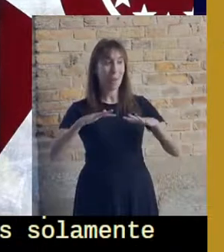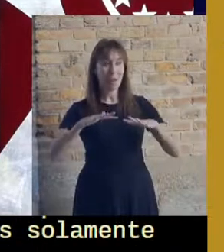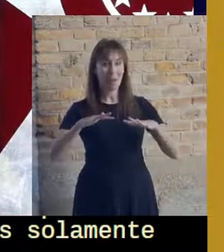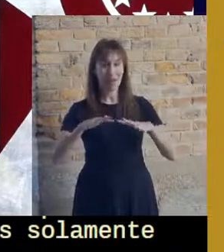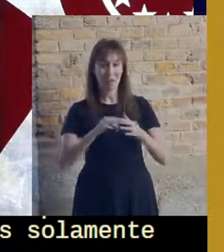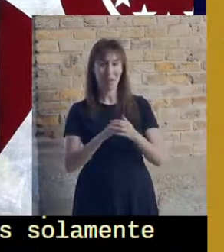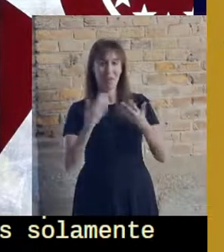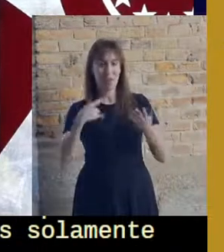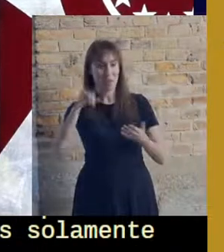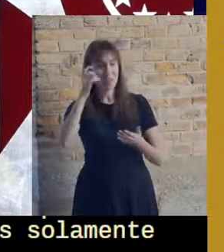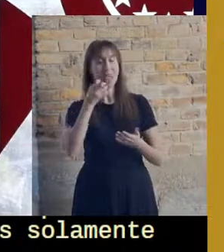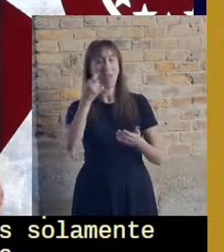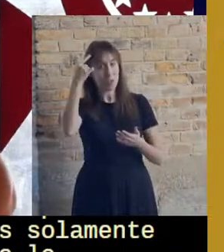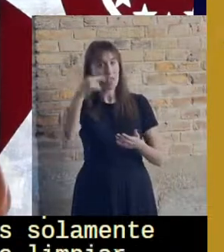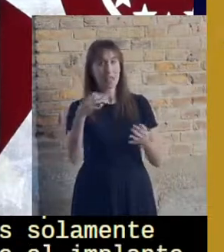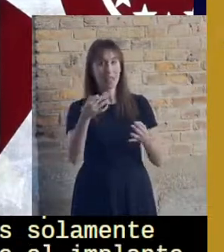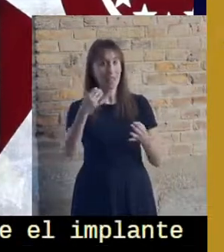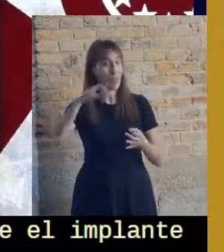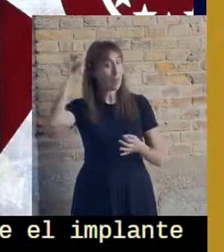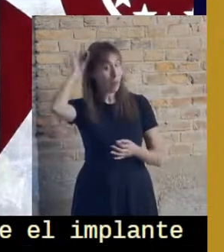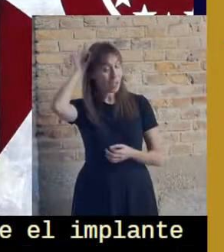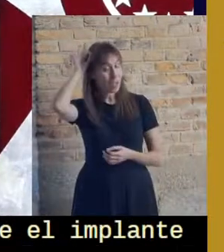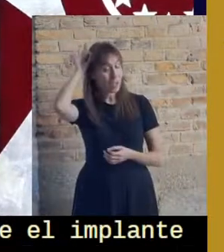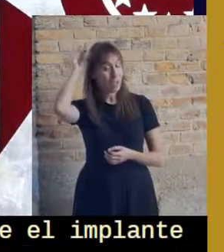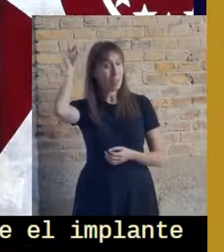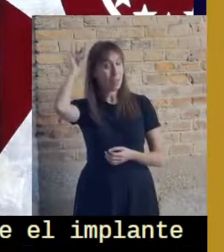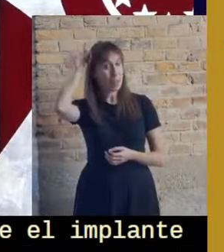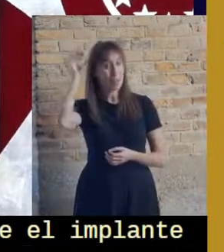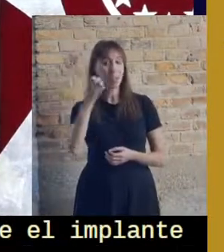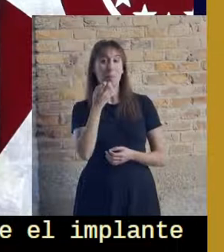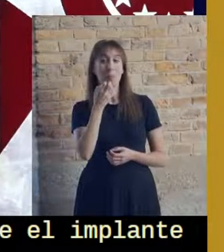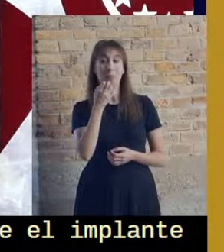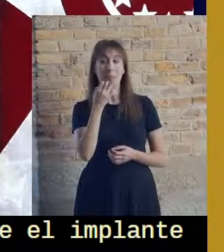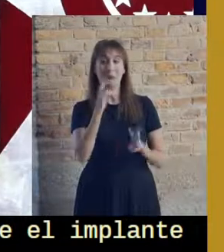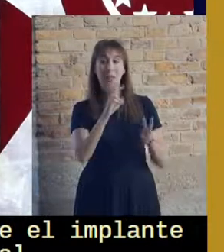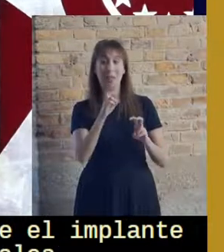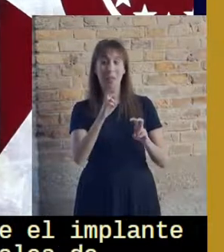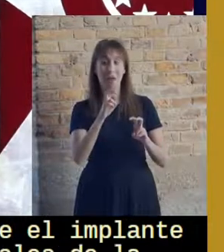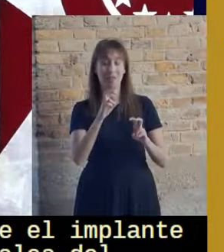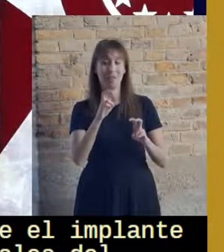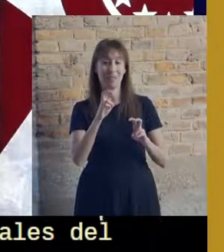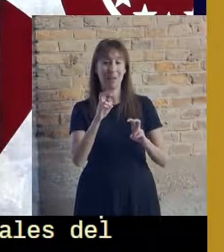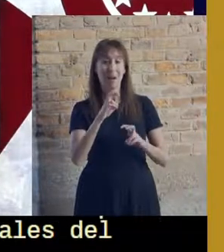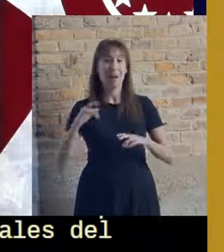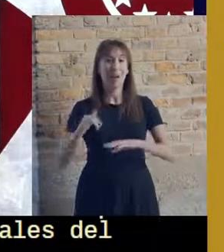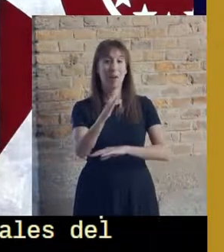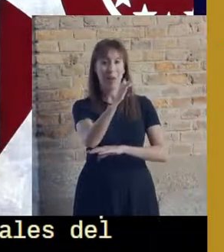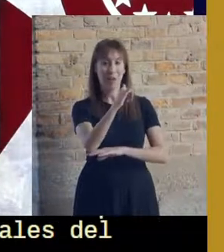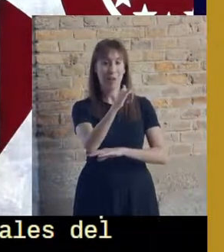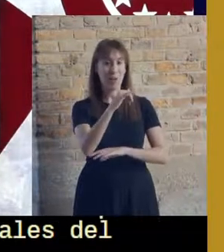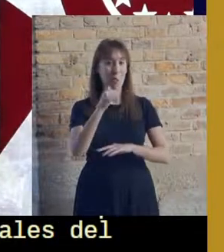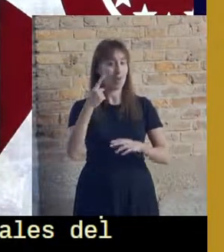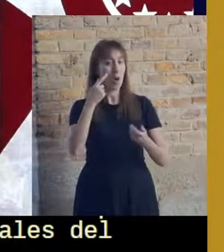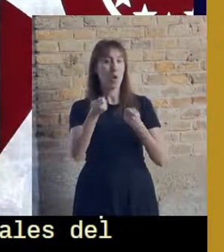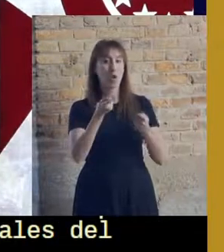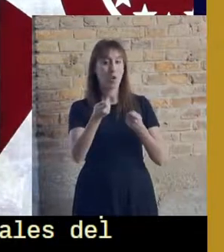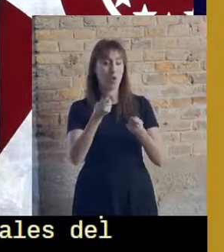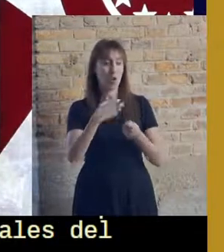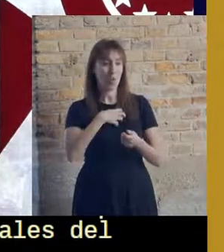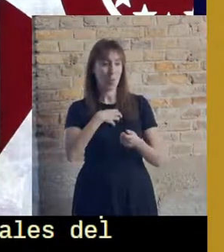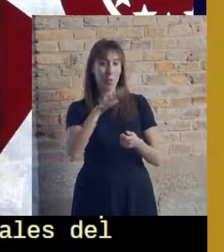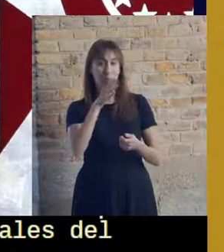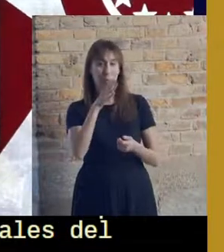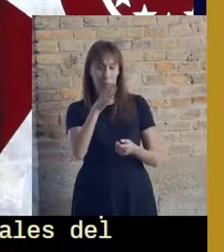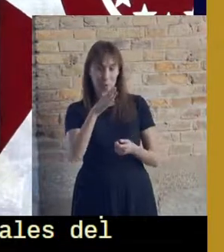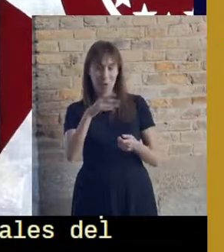lo sé por ejemplo si sé que el implante coclear no te puedes meter en un detector de metales del aeropuerto porque se te desprograma y